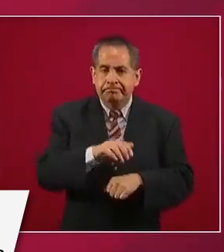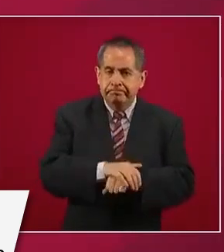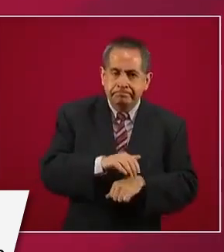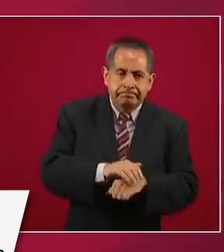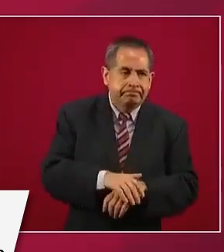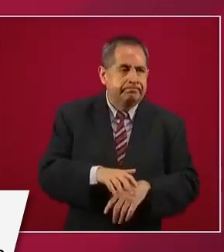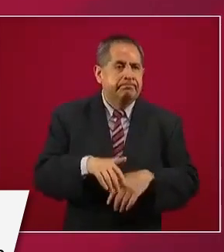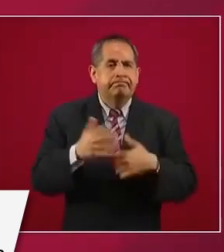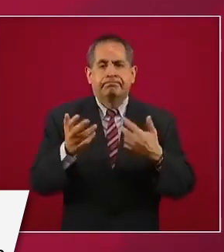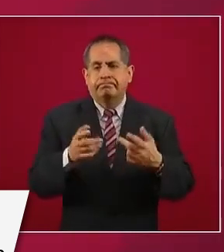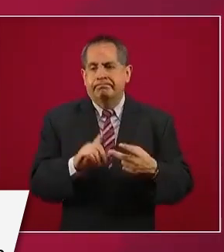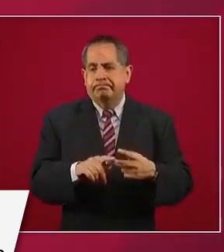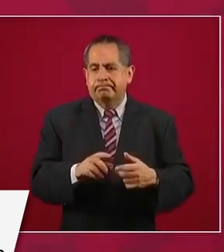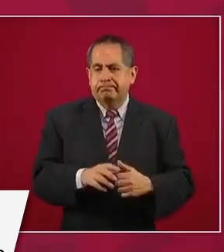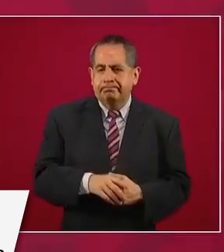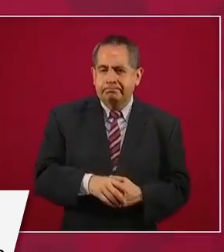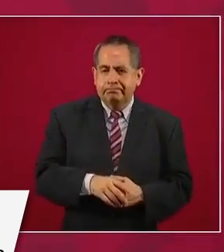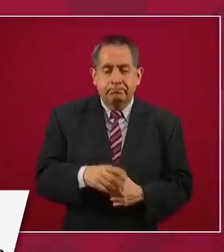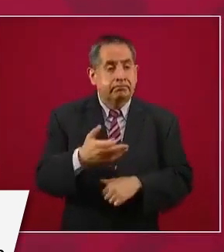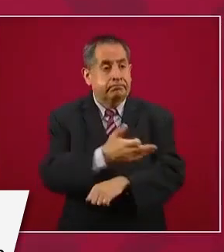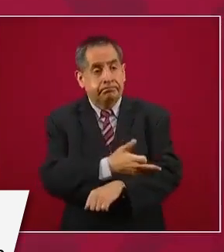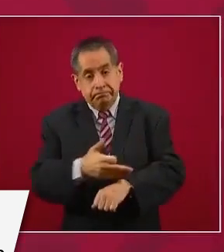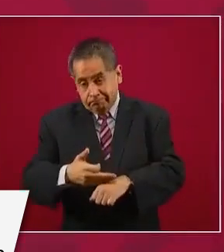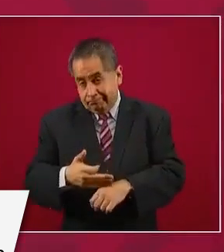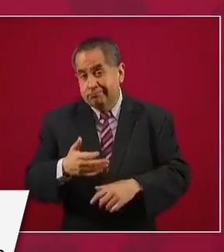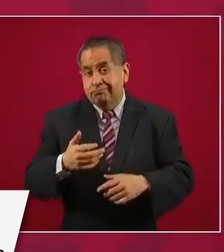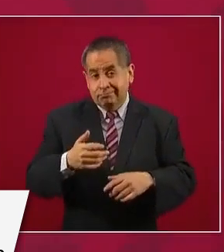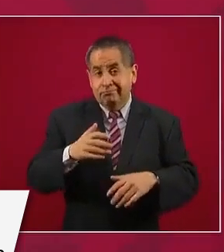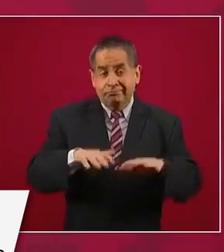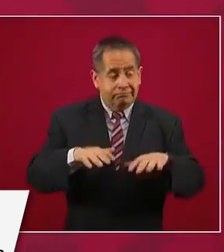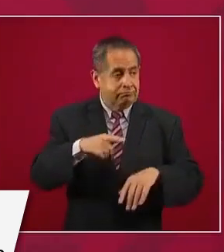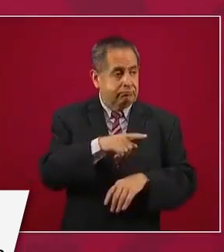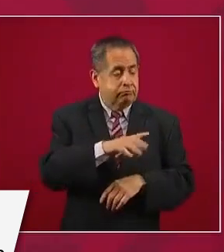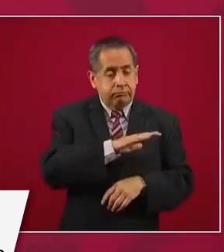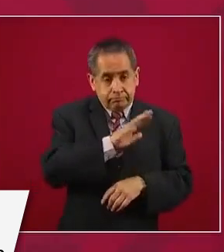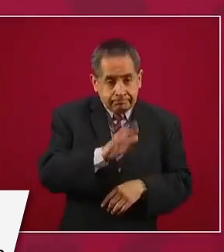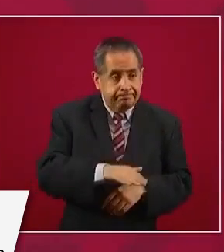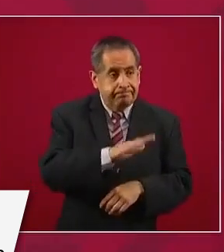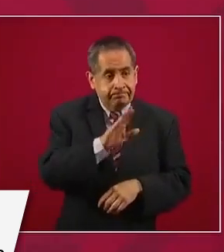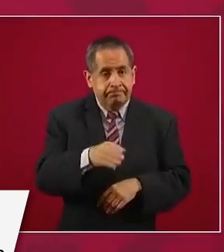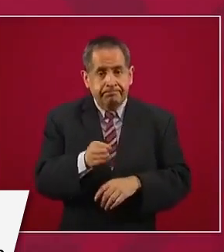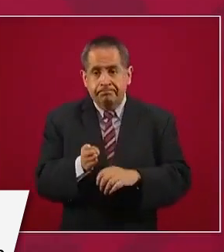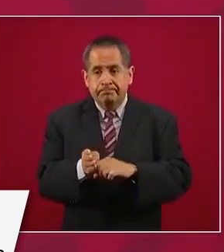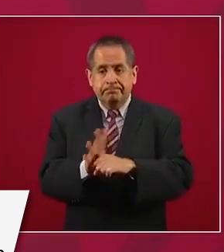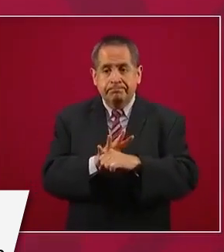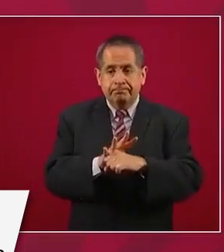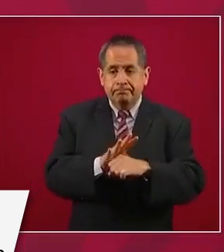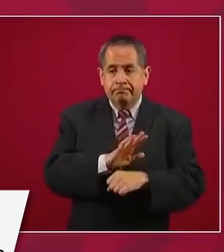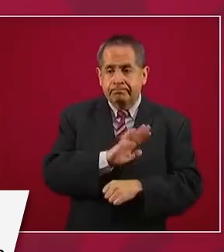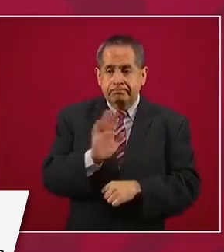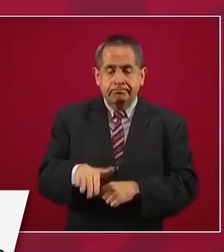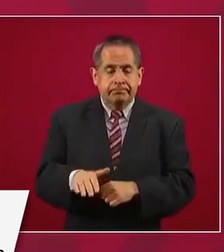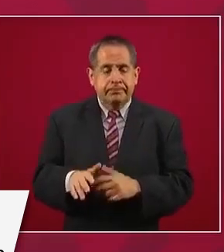amigos, incluso familiares que pierden la vida